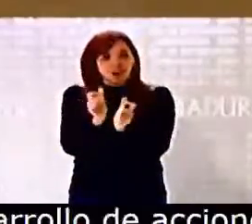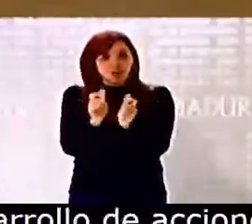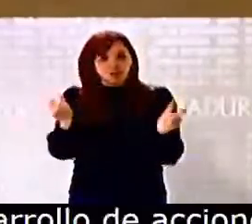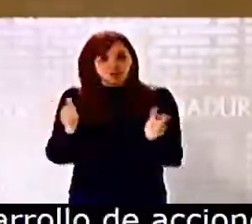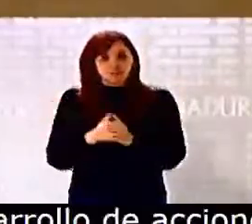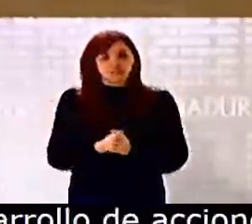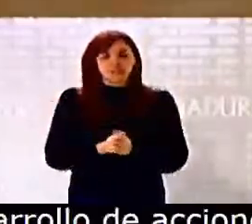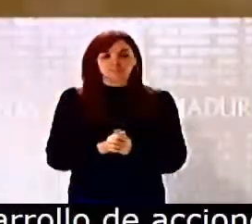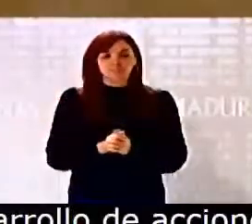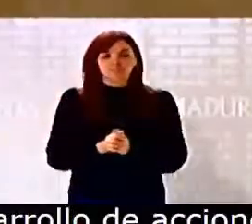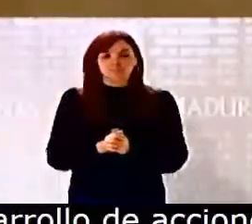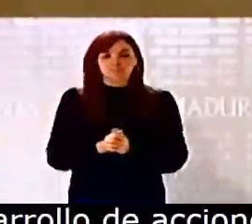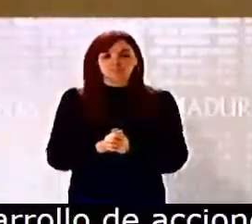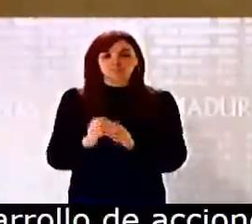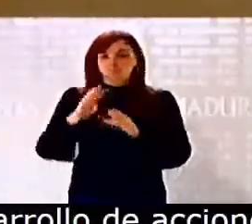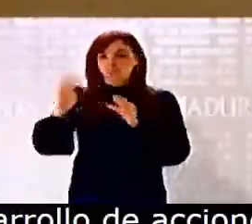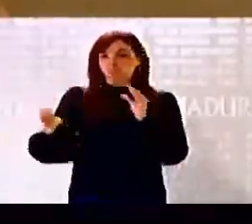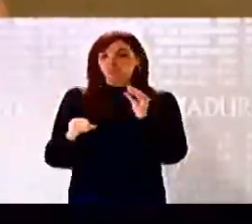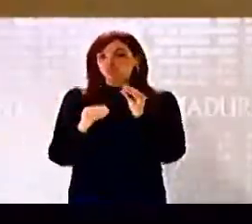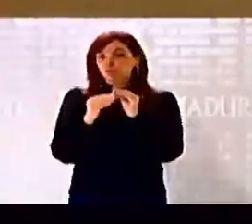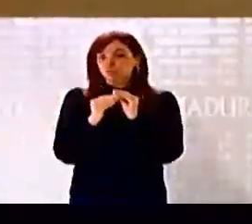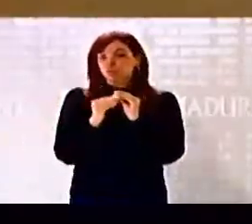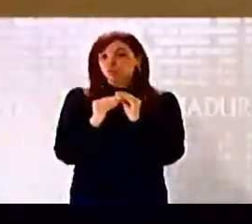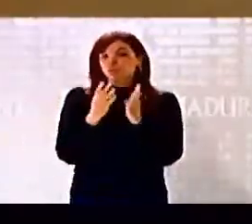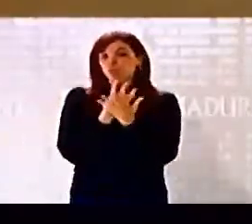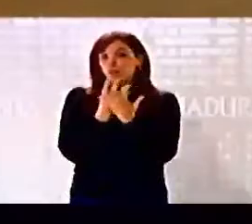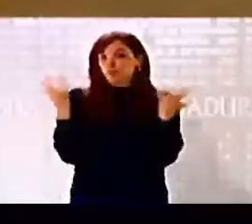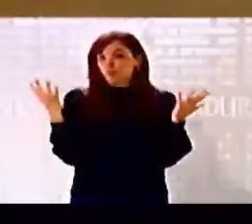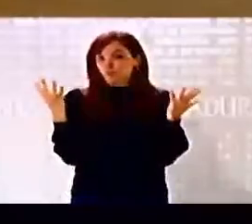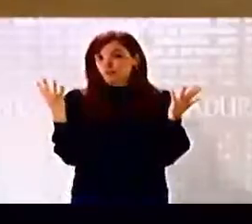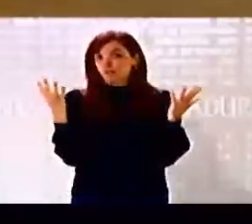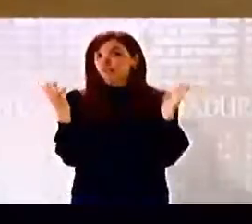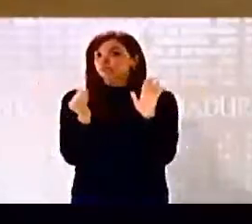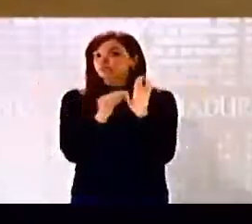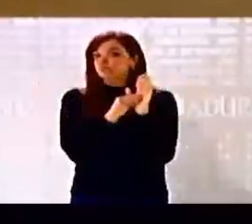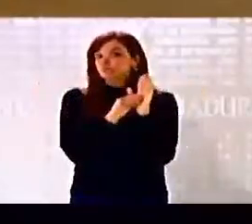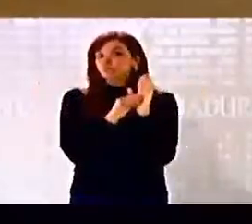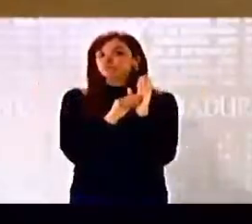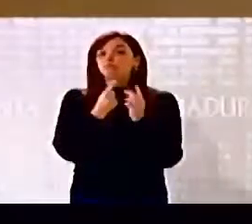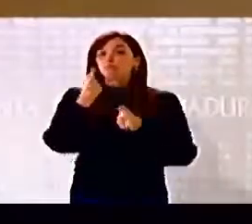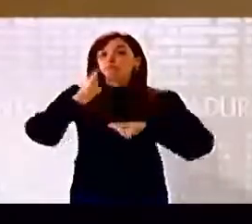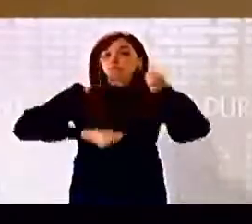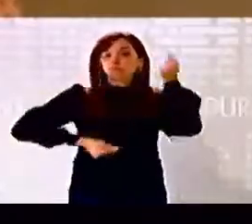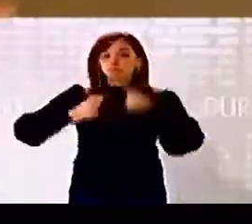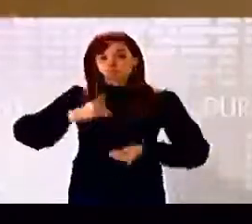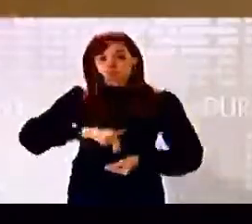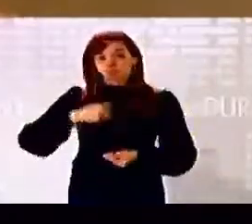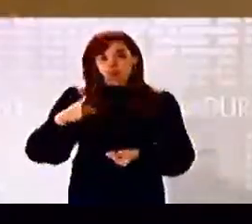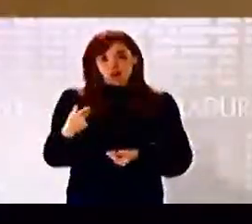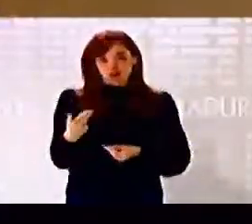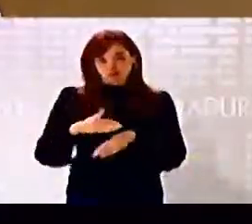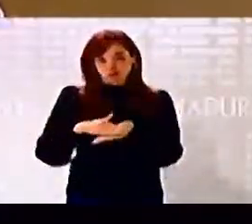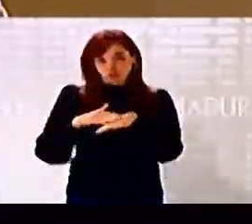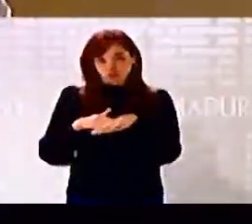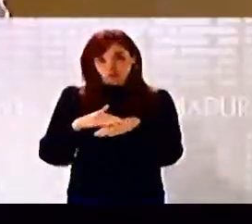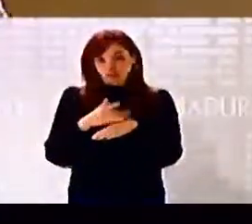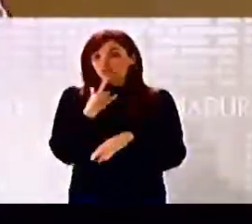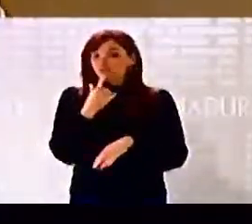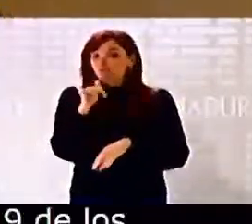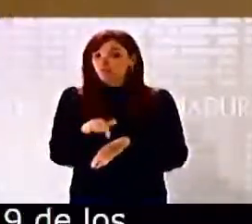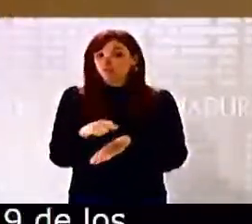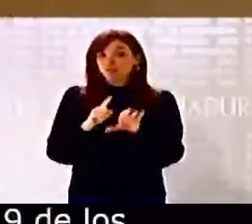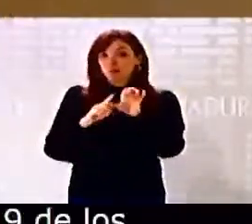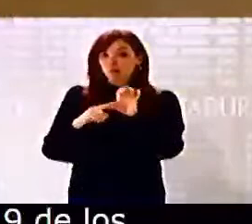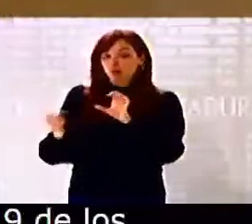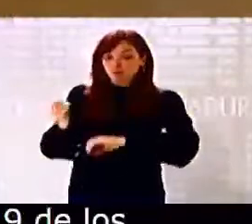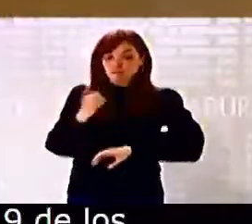las disposiciones, la disposición 19ª de los presupuestos generales del Estado, que decían que a Extremadura vendrían unos